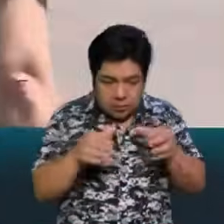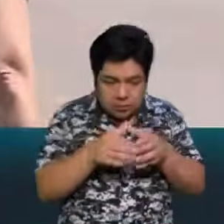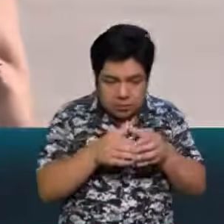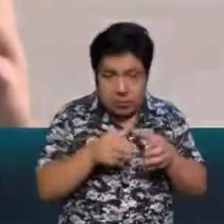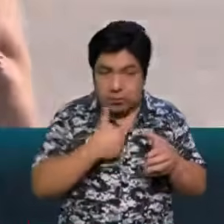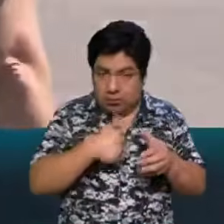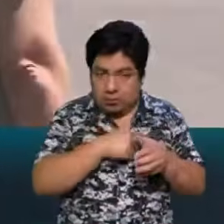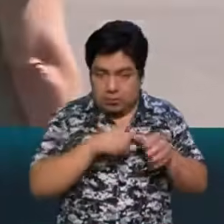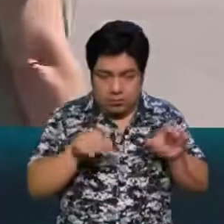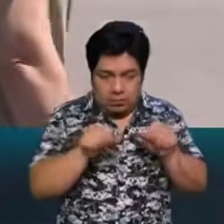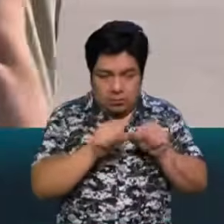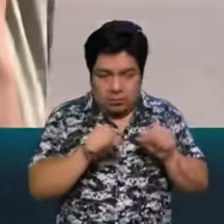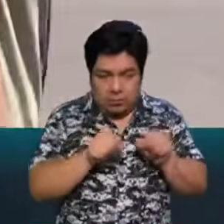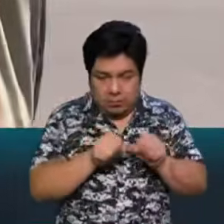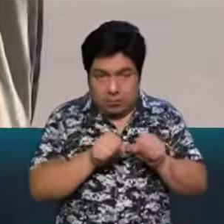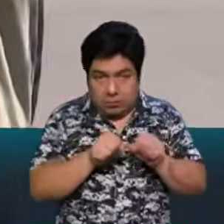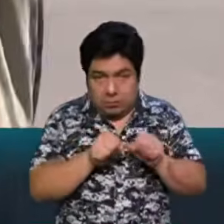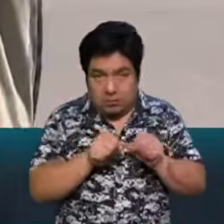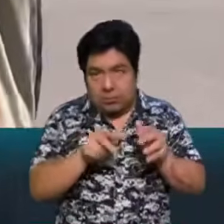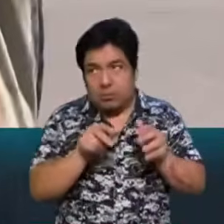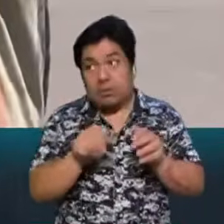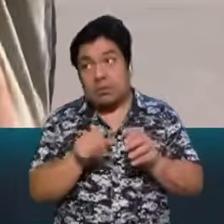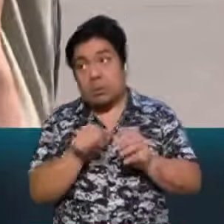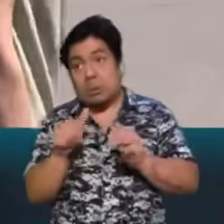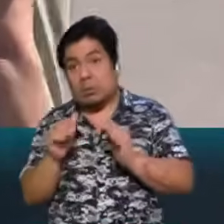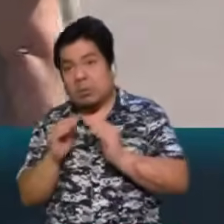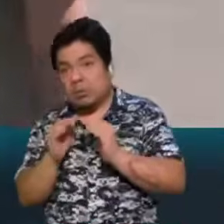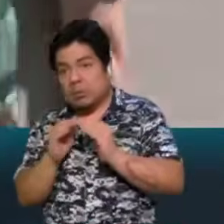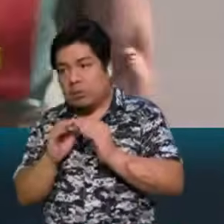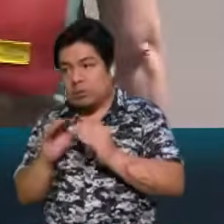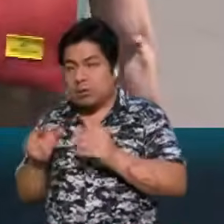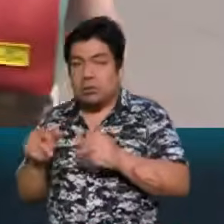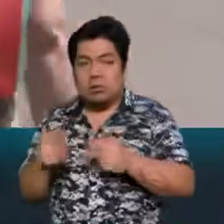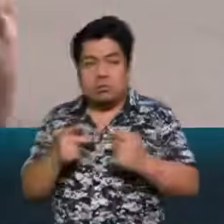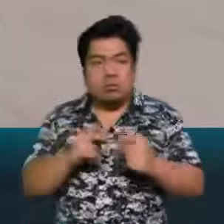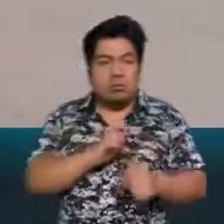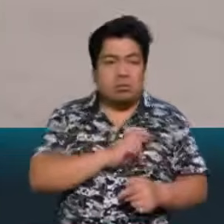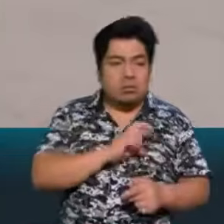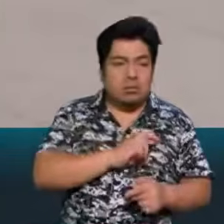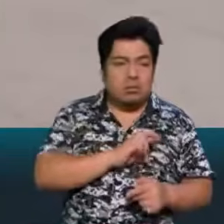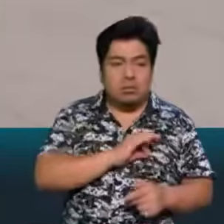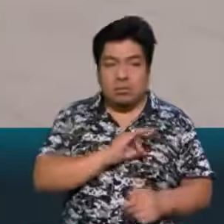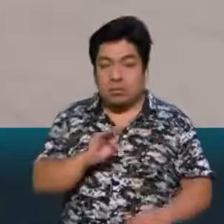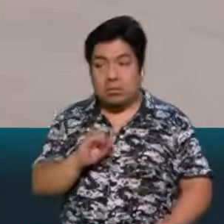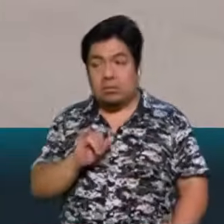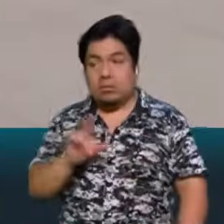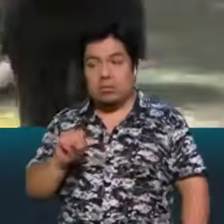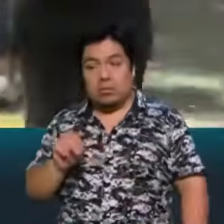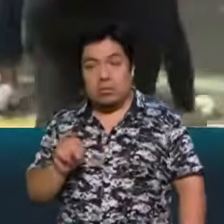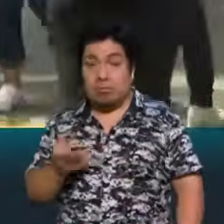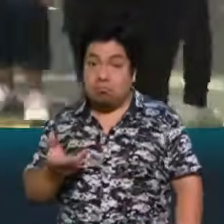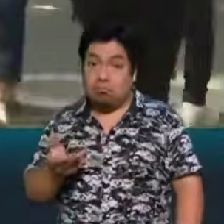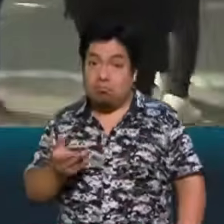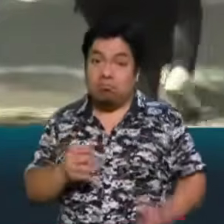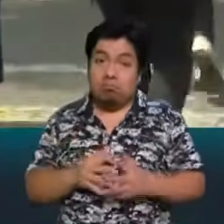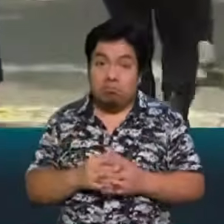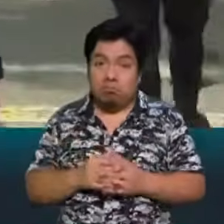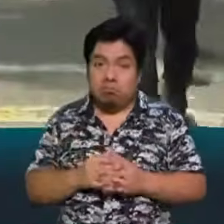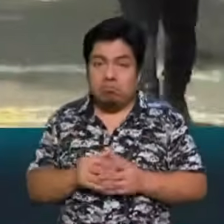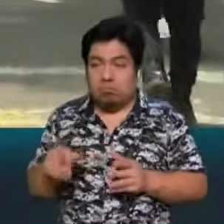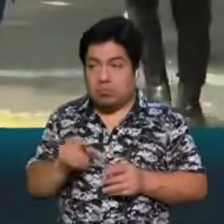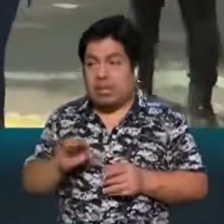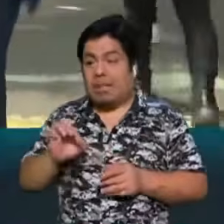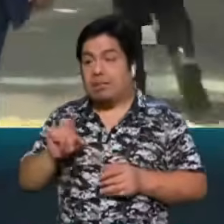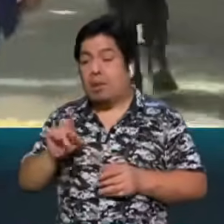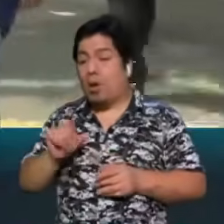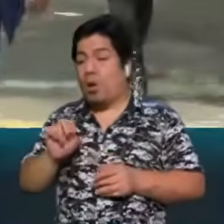si el sueño de tener otra vivienda y vivir de ella es algo pertinente. Eso se llama especulación en